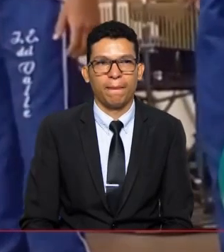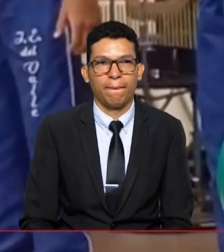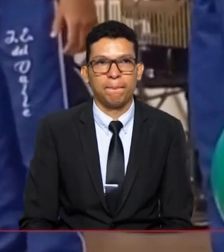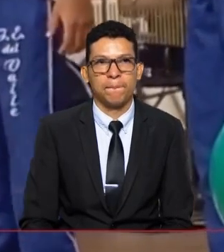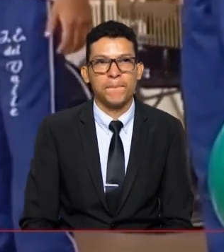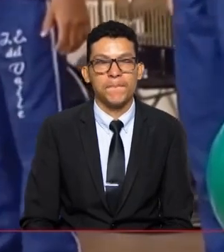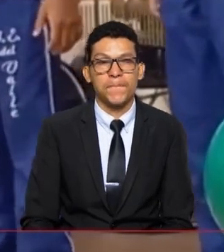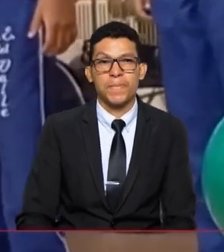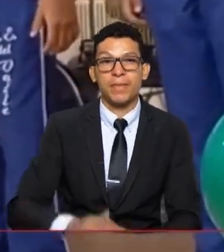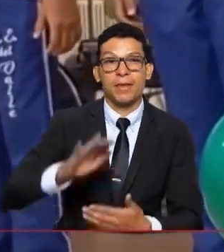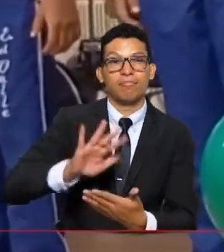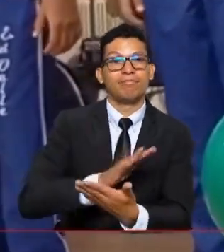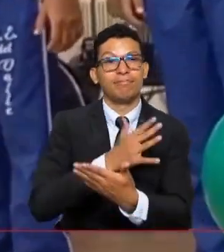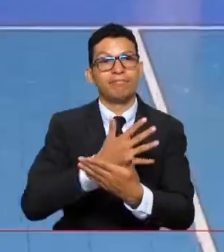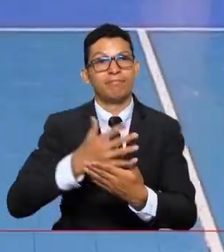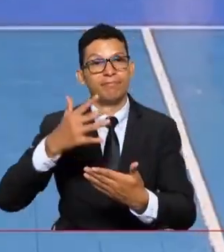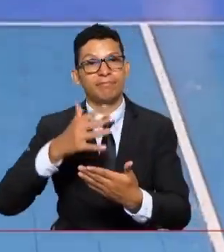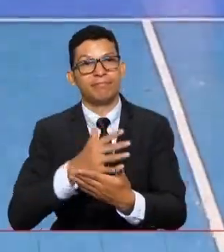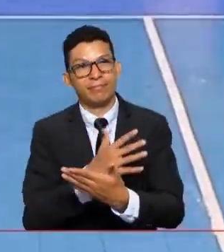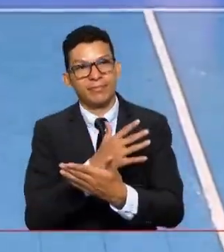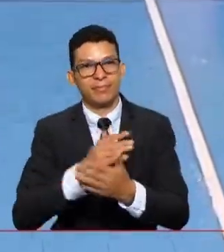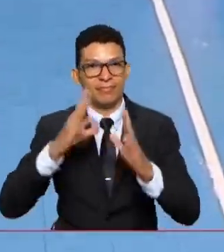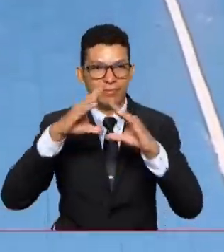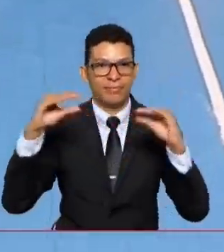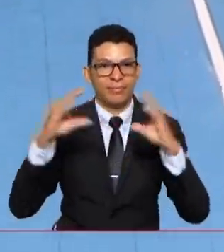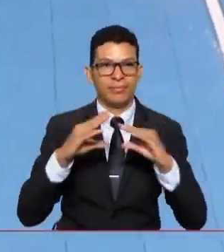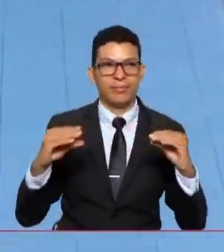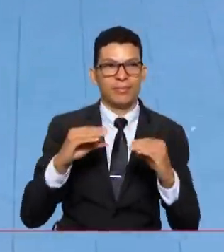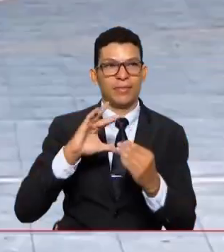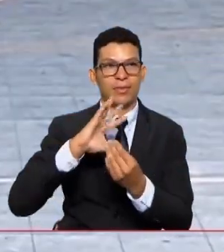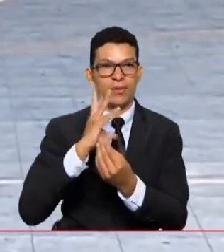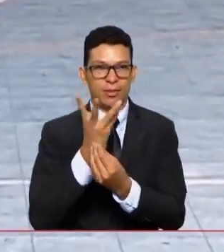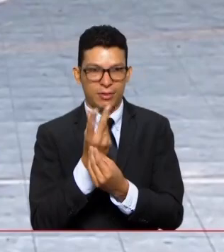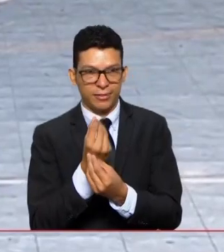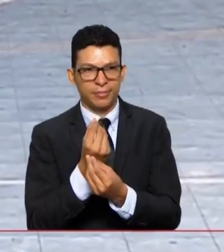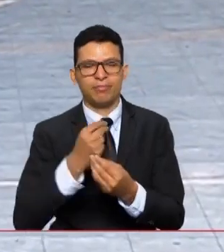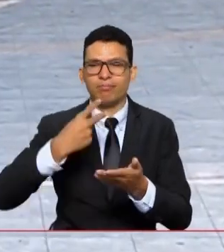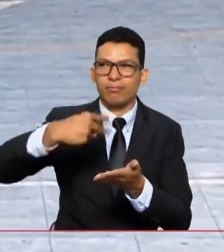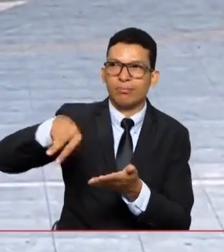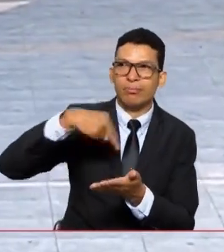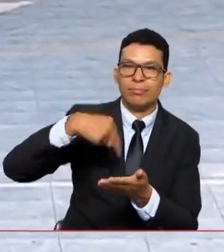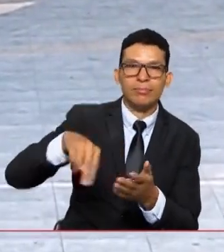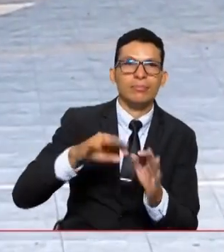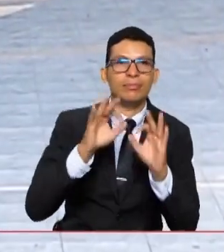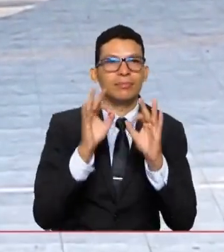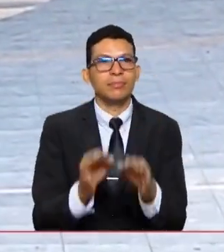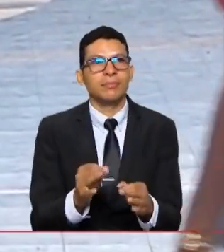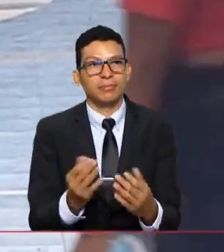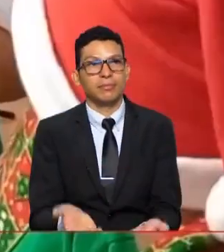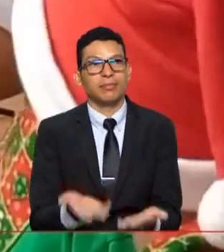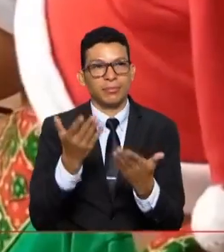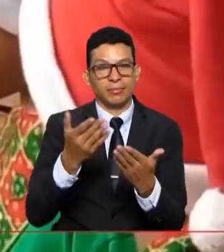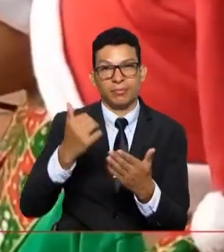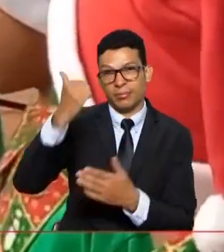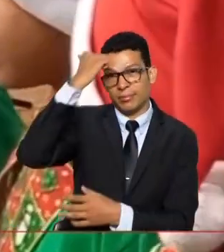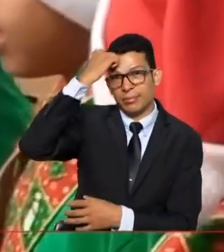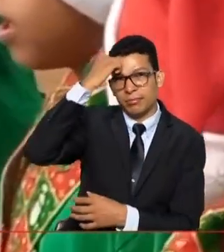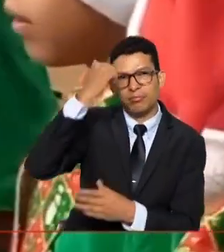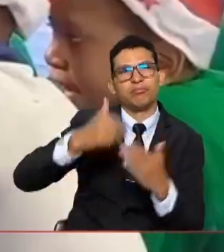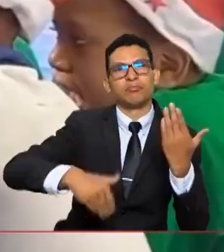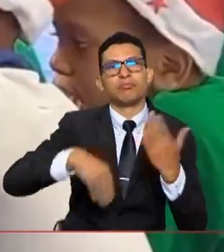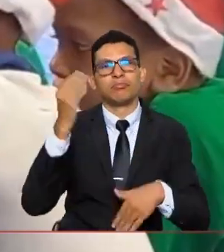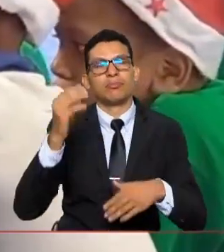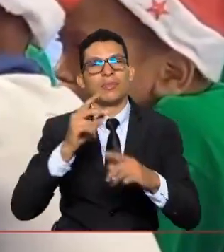Con la interpretación de villancicos, presentaciones artísticas y bailes, más de 400 estudiantes y sus maestros dieron inicio